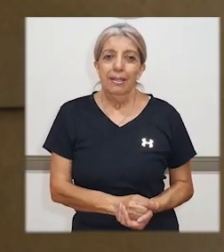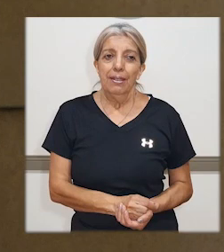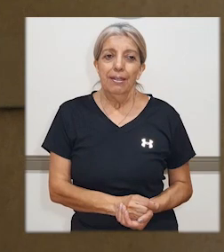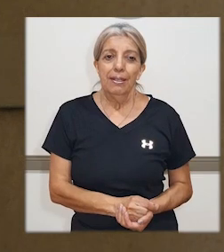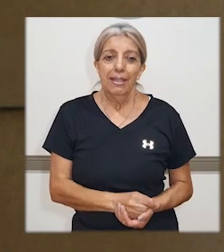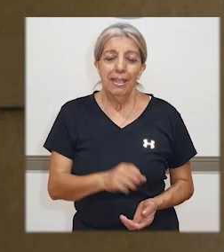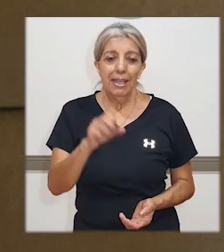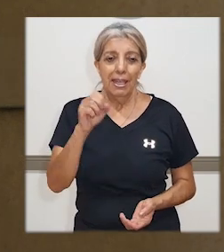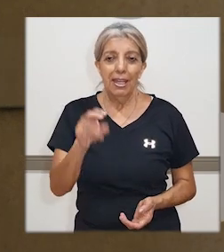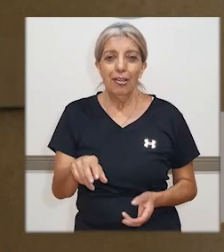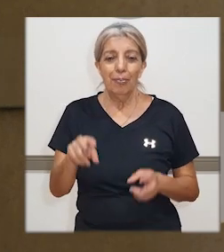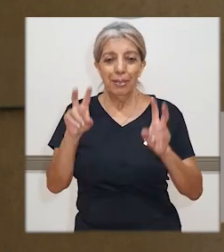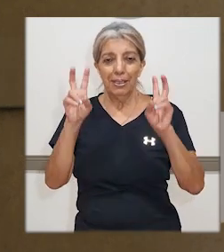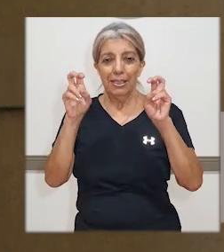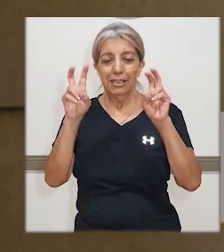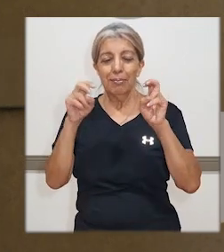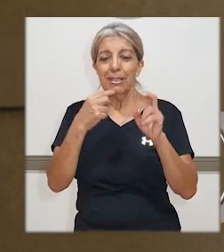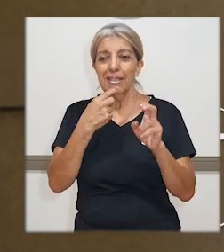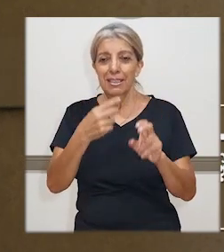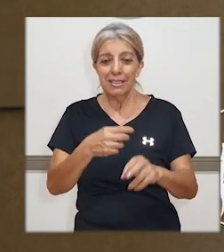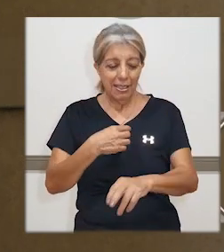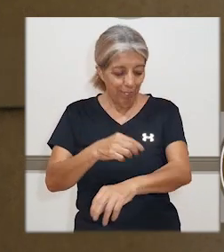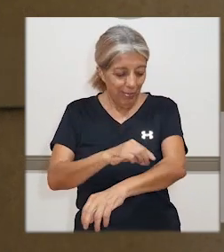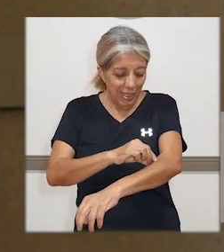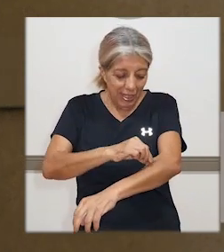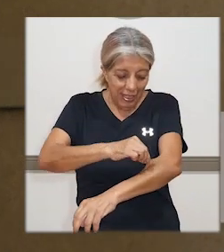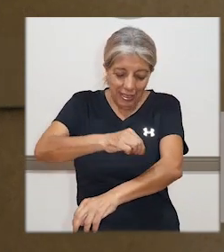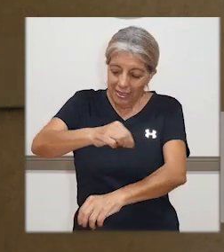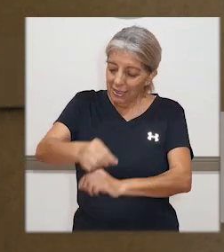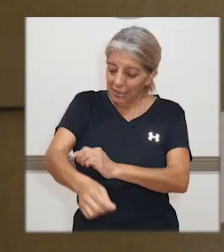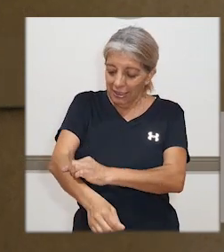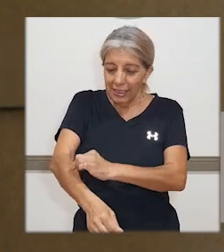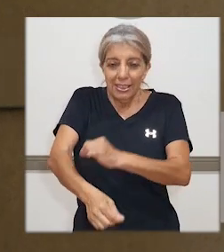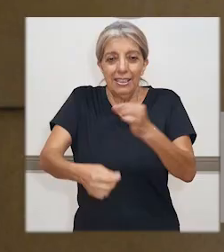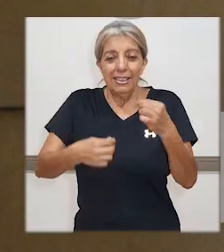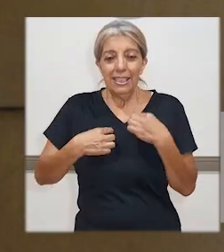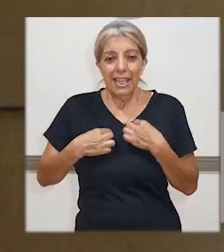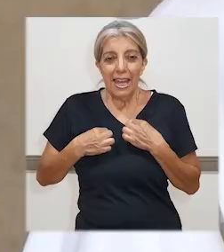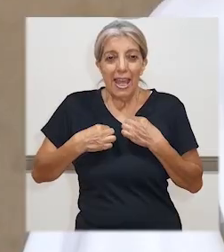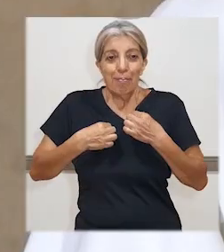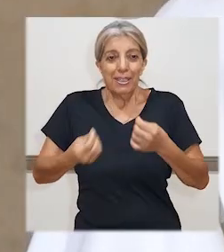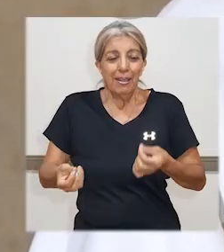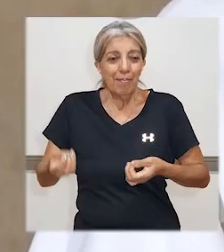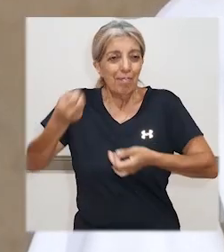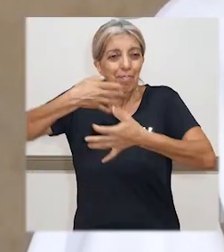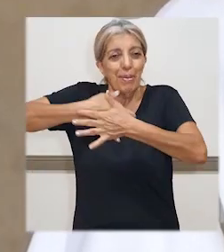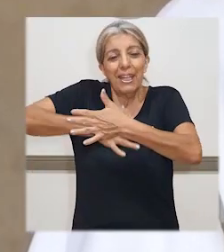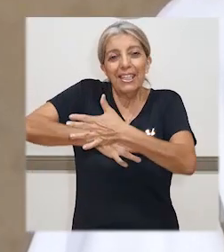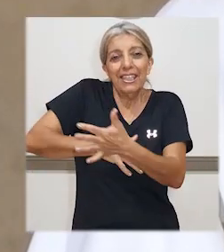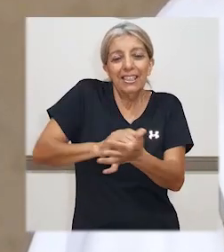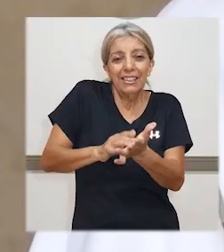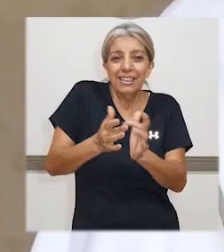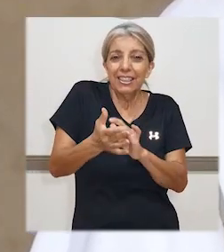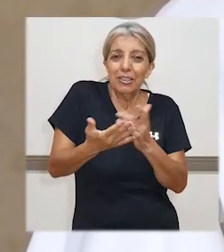dice: ensancha el espacio de tu tienda, extiende los toldos de tu morada, no los